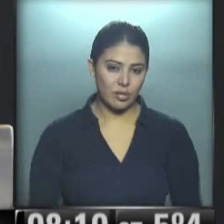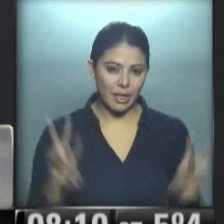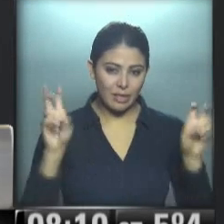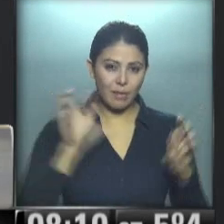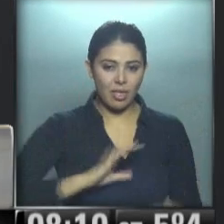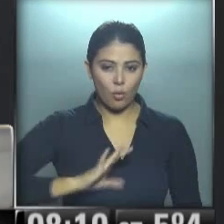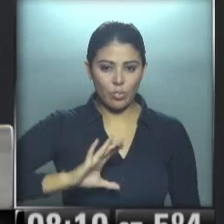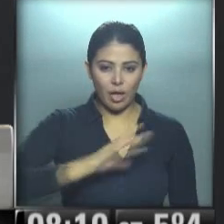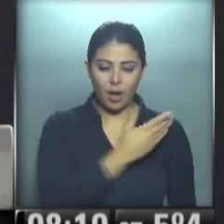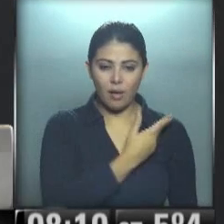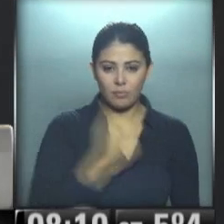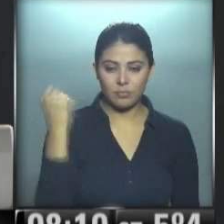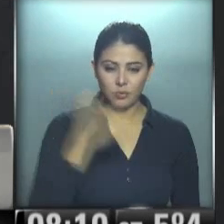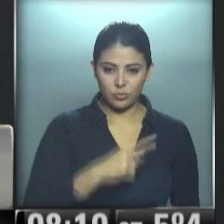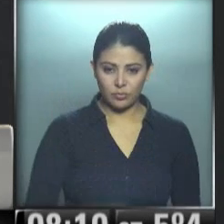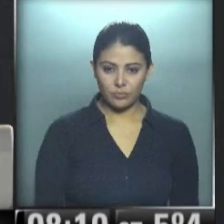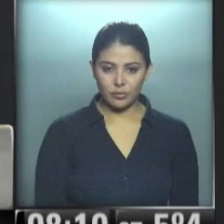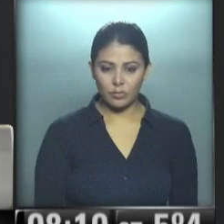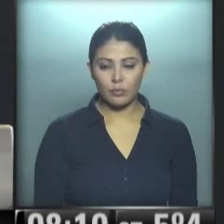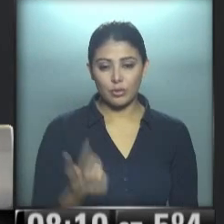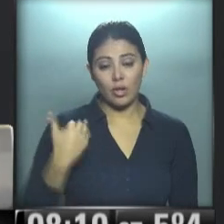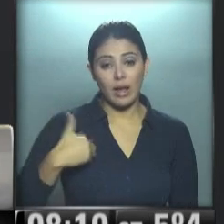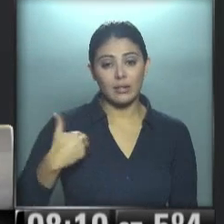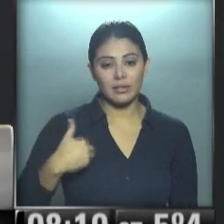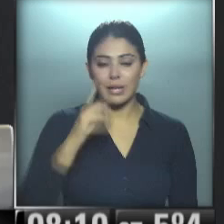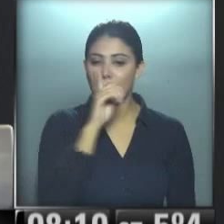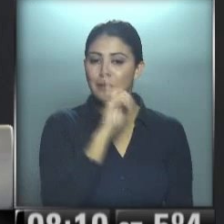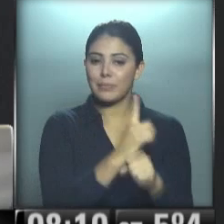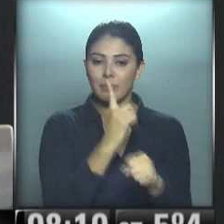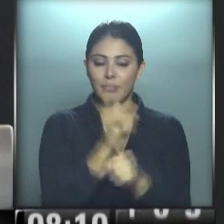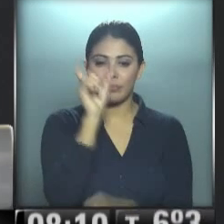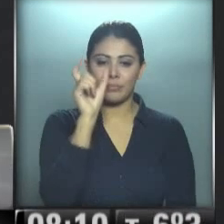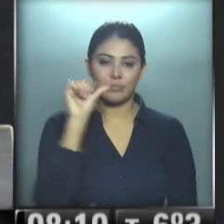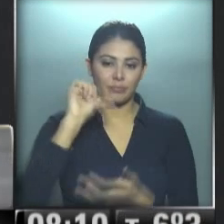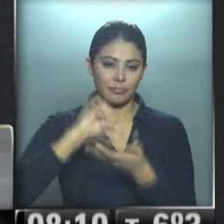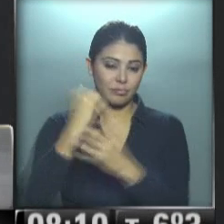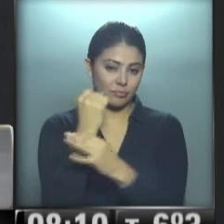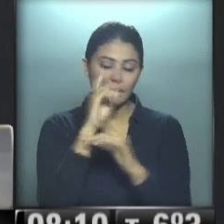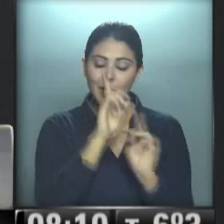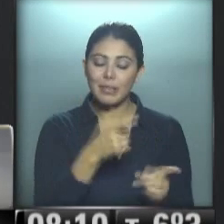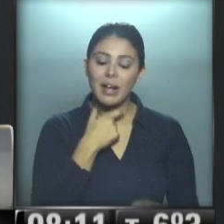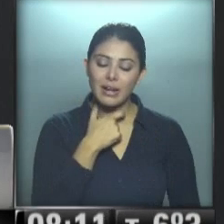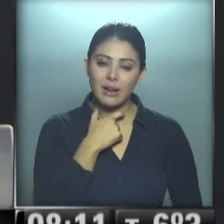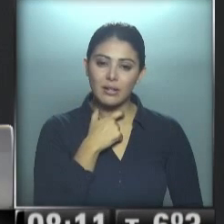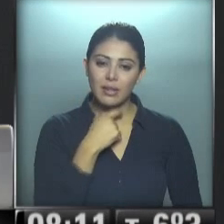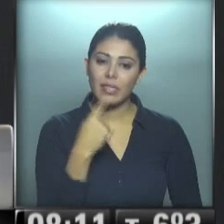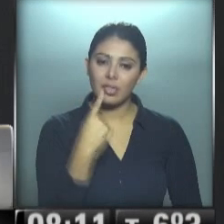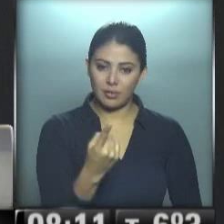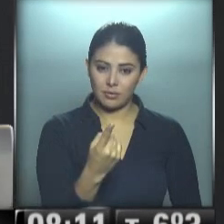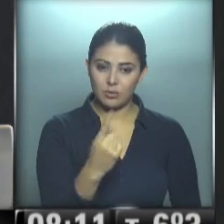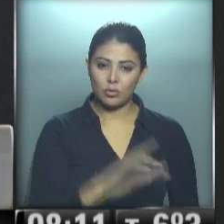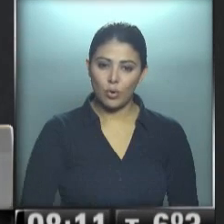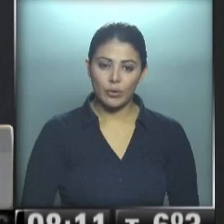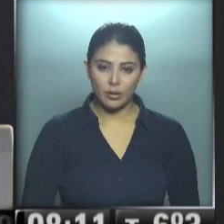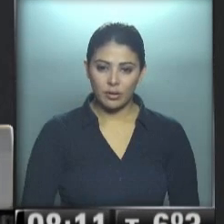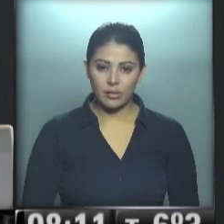deuda pública que tiene a nuestro país como principal protagonista también quería remarcar que con respecto